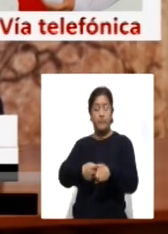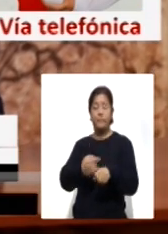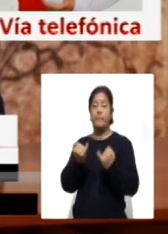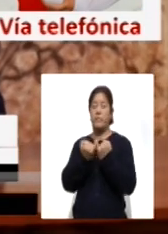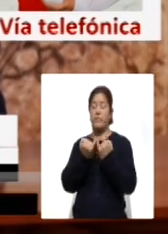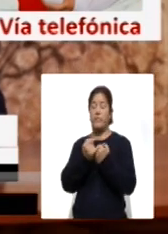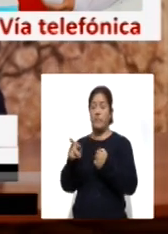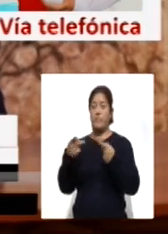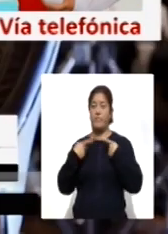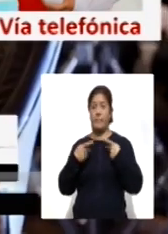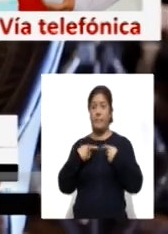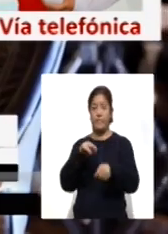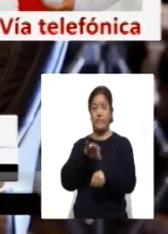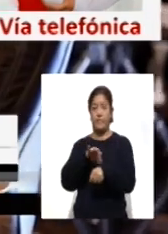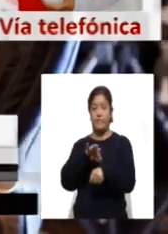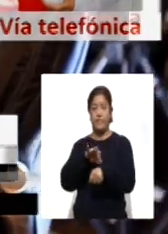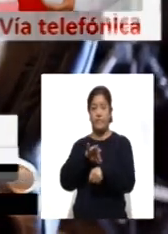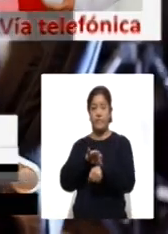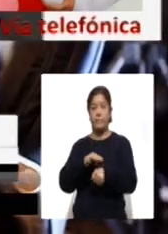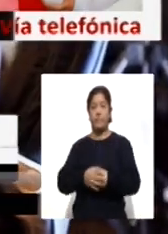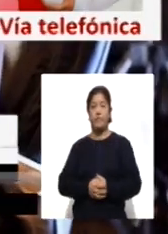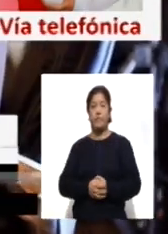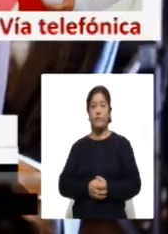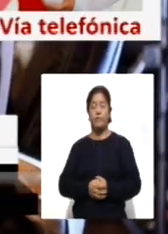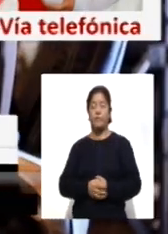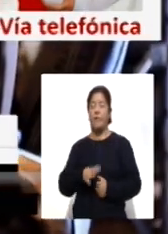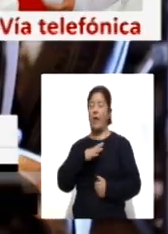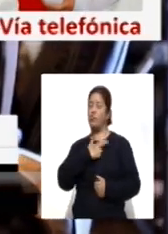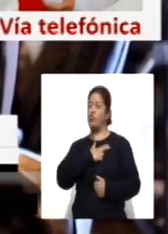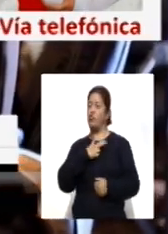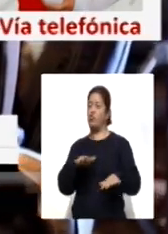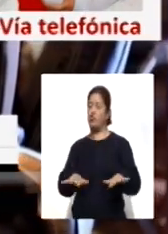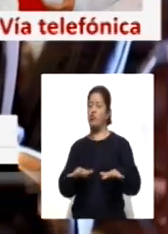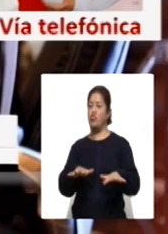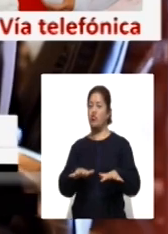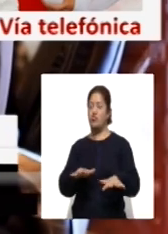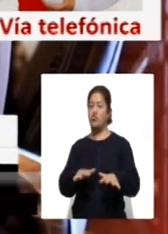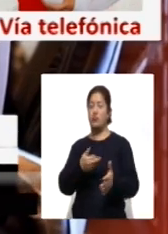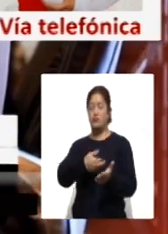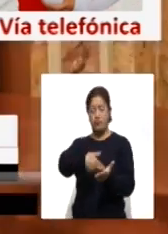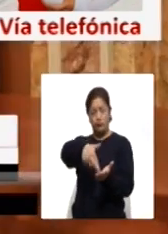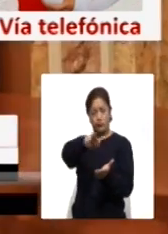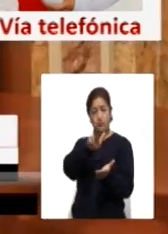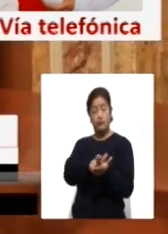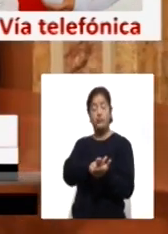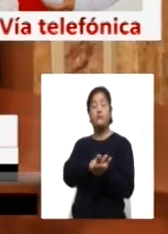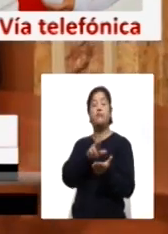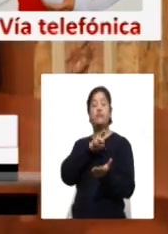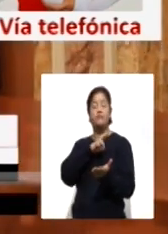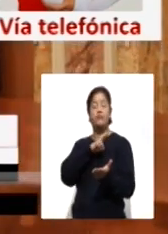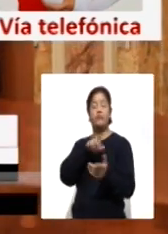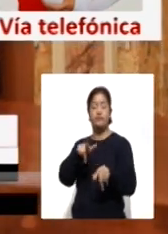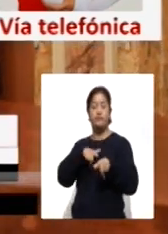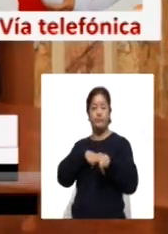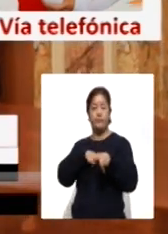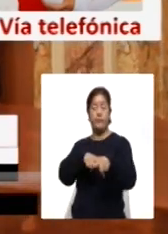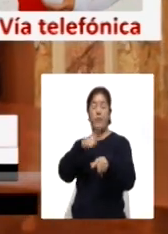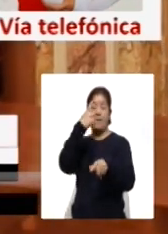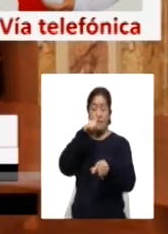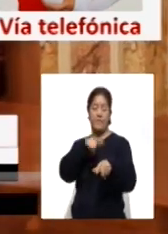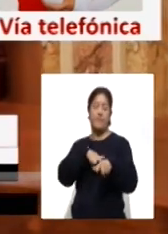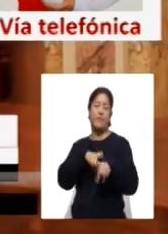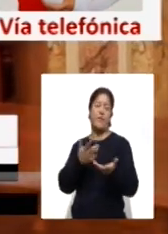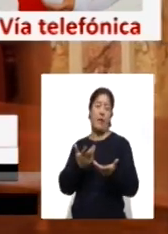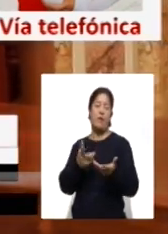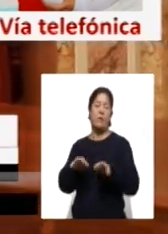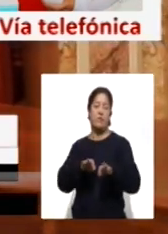personal médico que se ha comportado de modo heroico durante la pandemia cuente con las condiciones para continuar su labor. El gobernador Mena